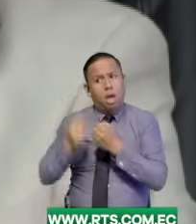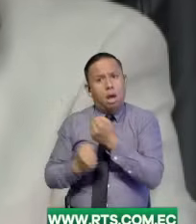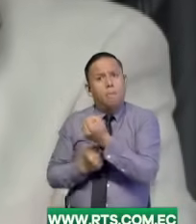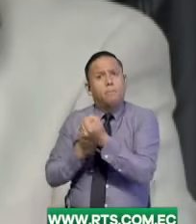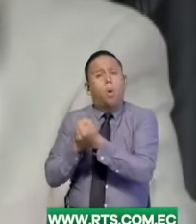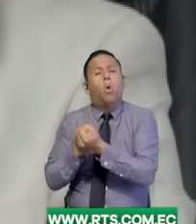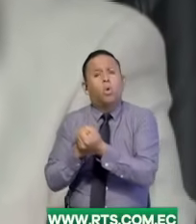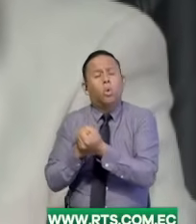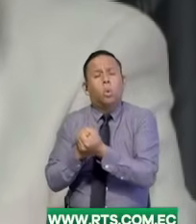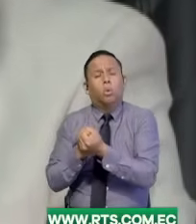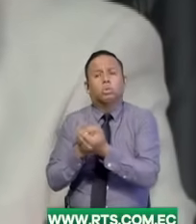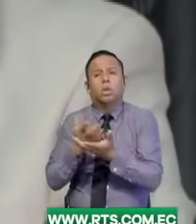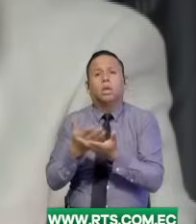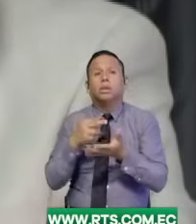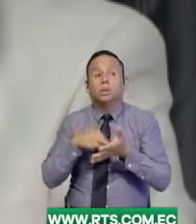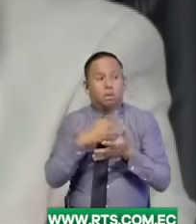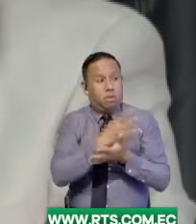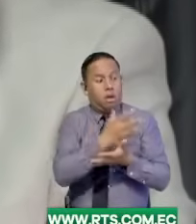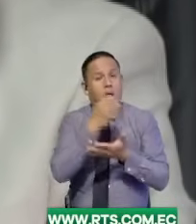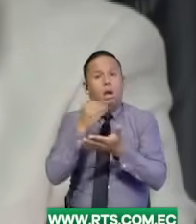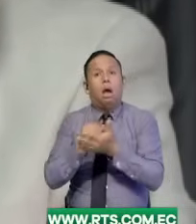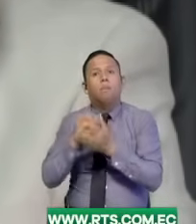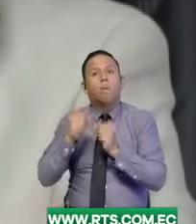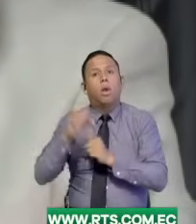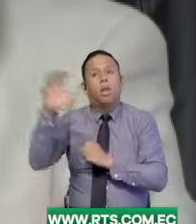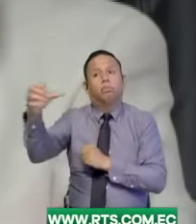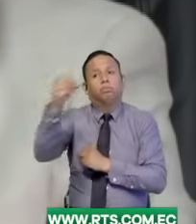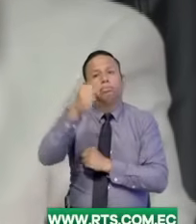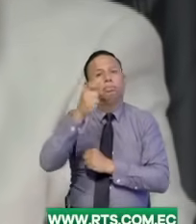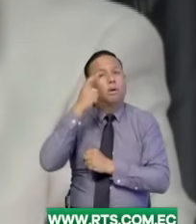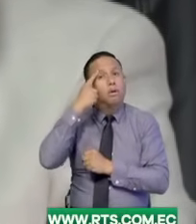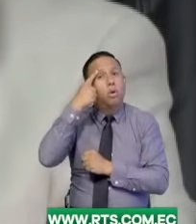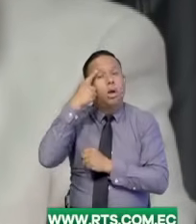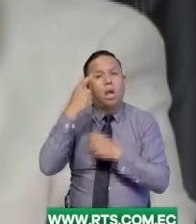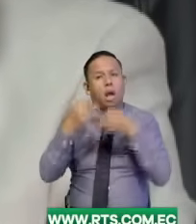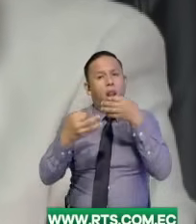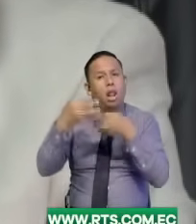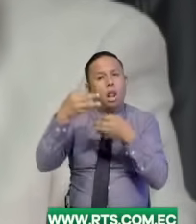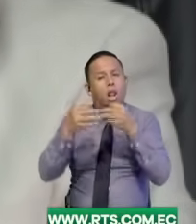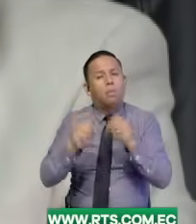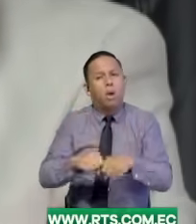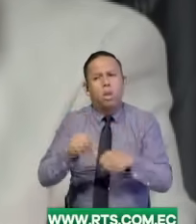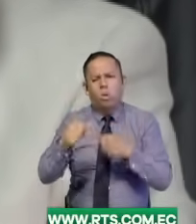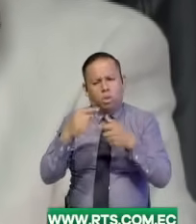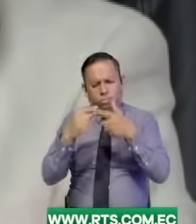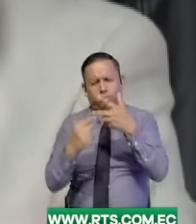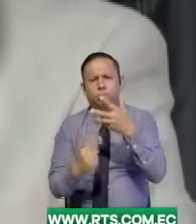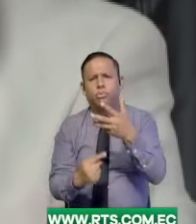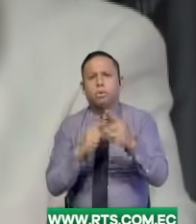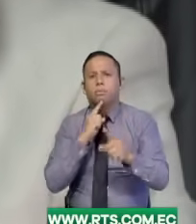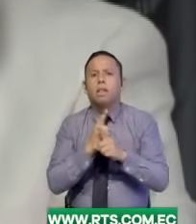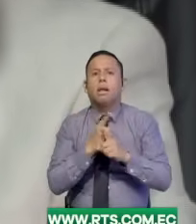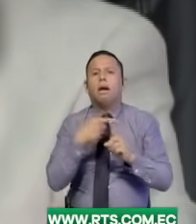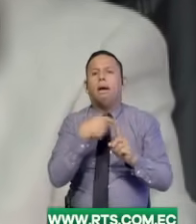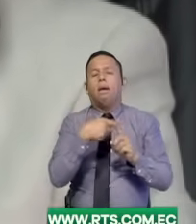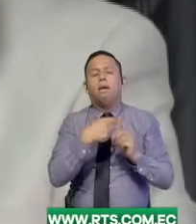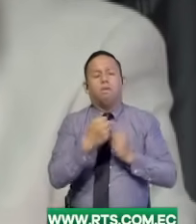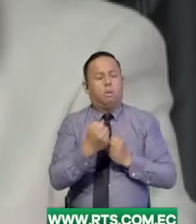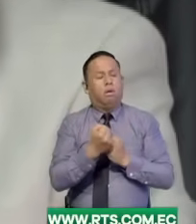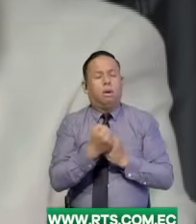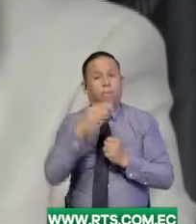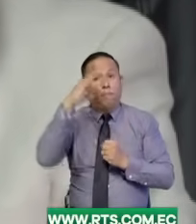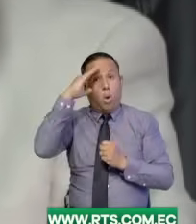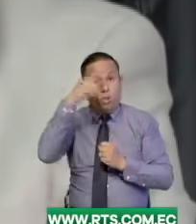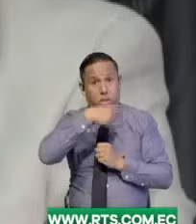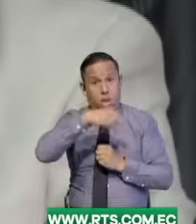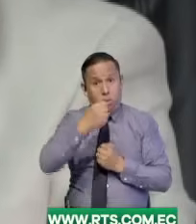la cual se pudo procesar a Rafael Correa y a otras personas. Y en efecto se les redujo la pena al mínimo a los